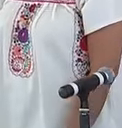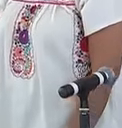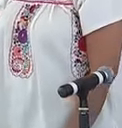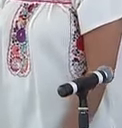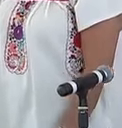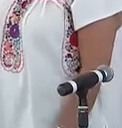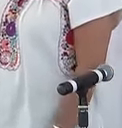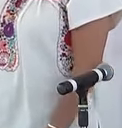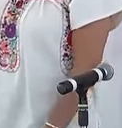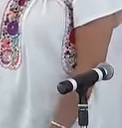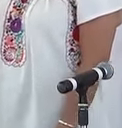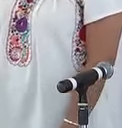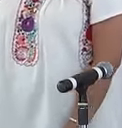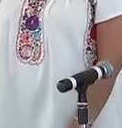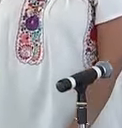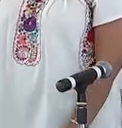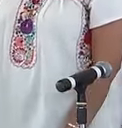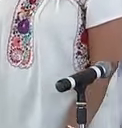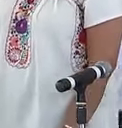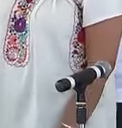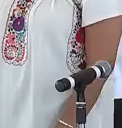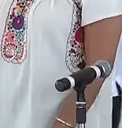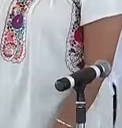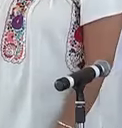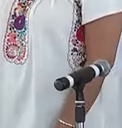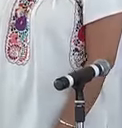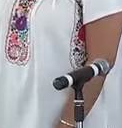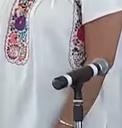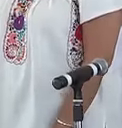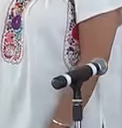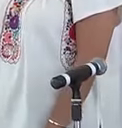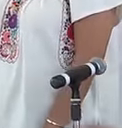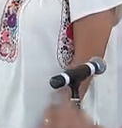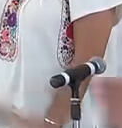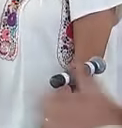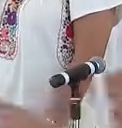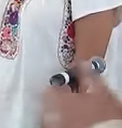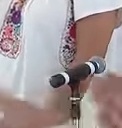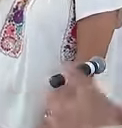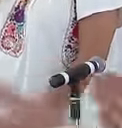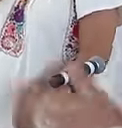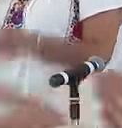Unidos Mexicanos, licenciado Andrés Manuel López Obrador.